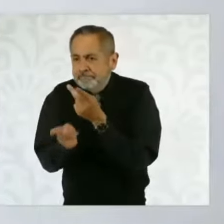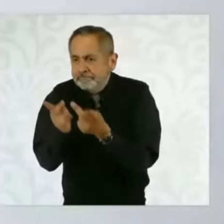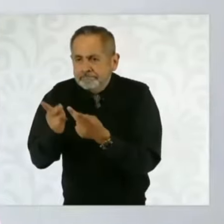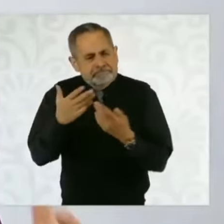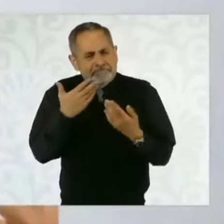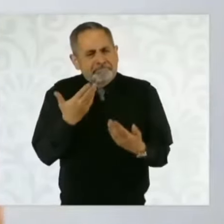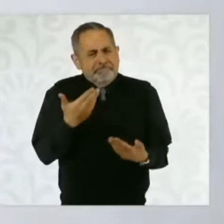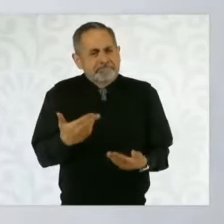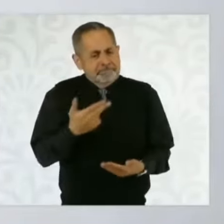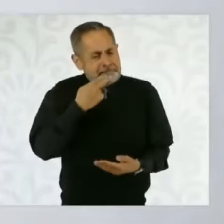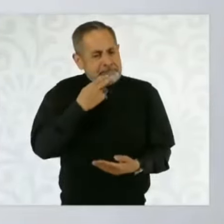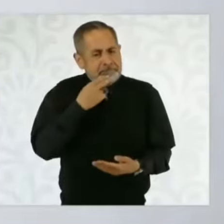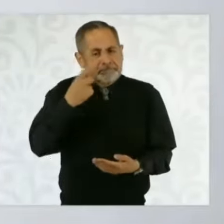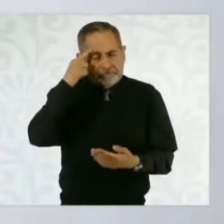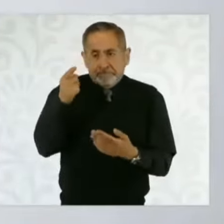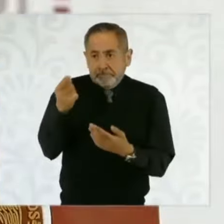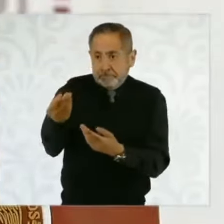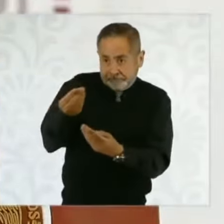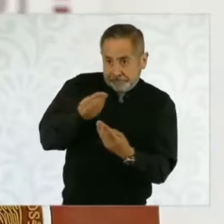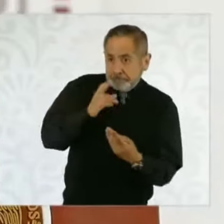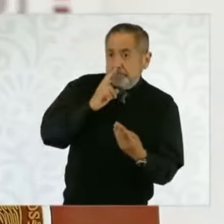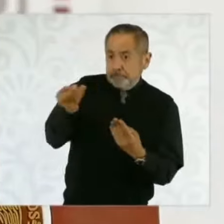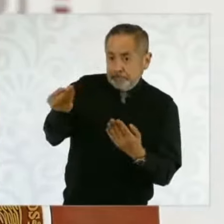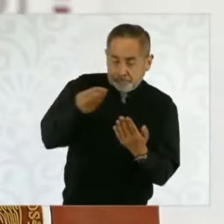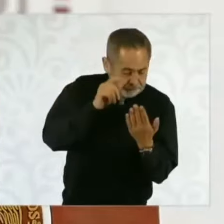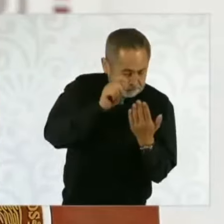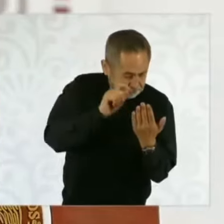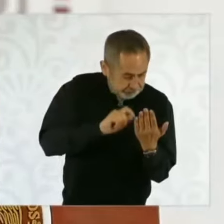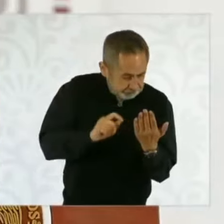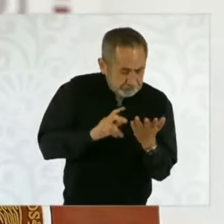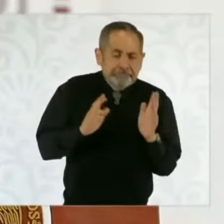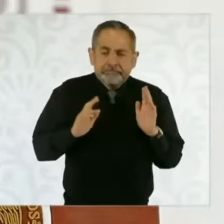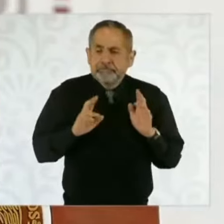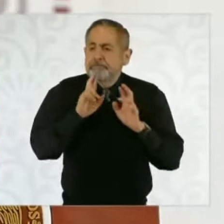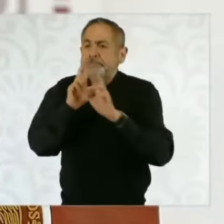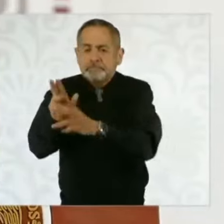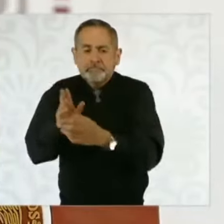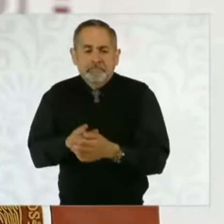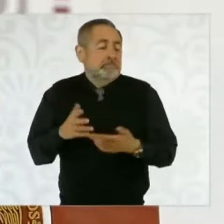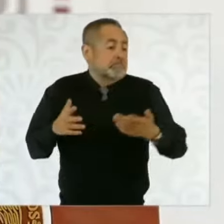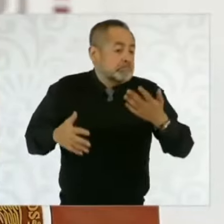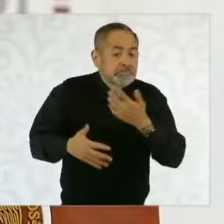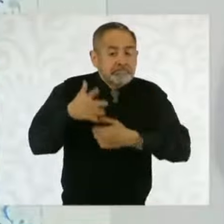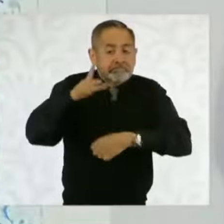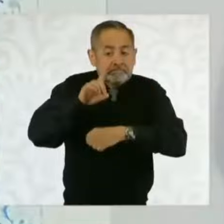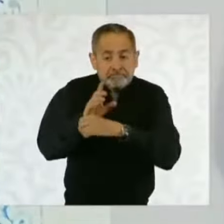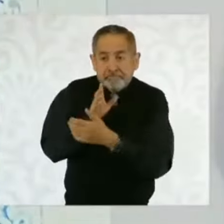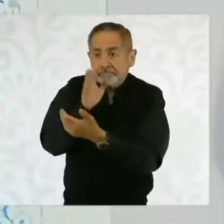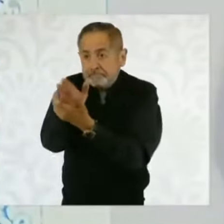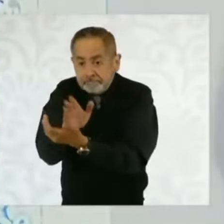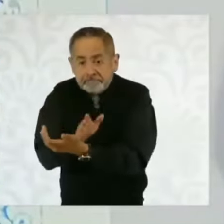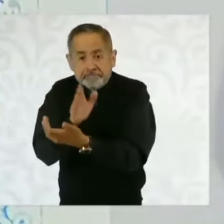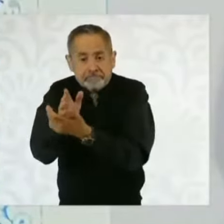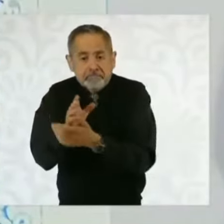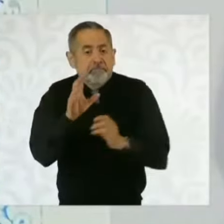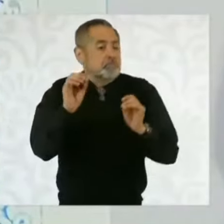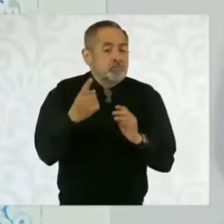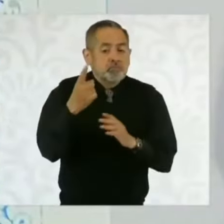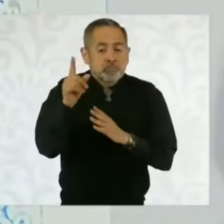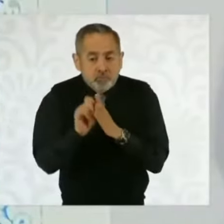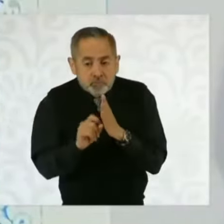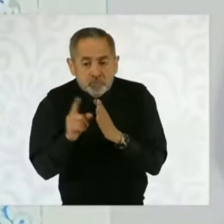depende mucho de este cuestionario si por ejemplo van a recibir una visita cada 15 días O cada mes